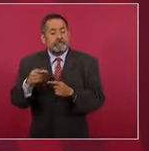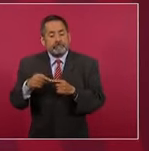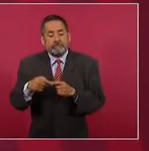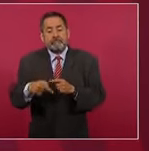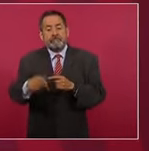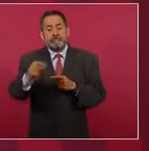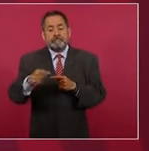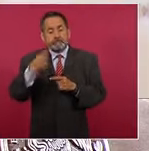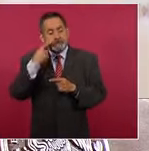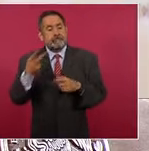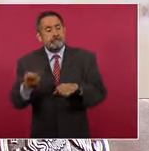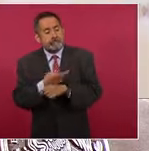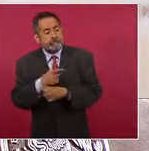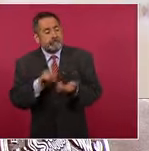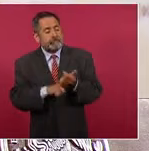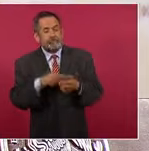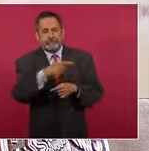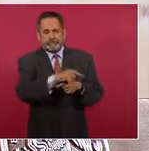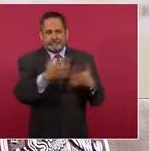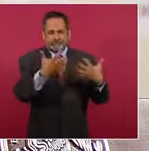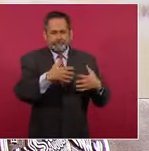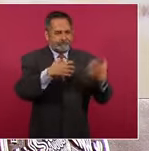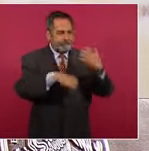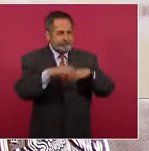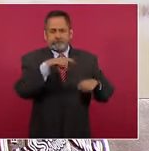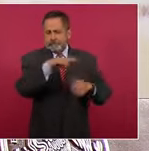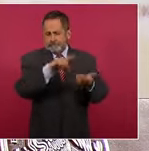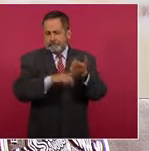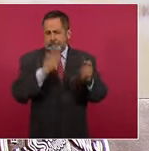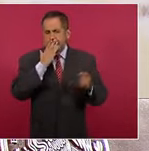estas empresas de Sonora. Todavía